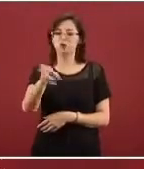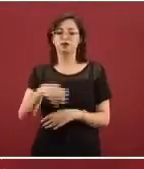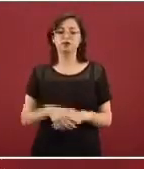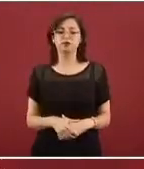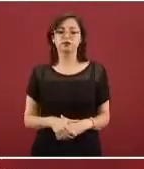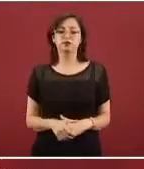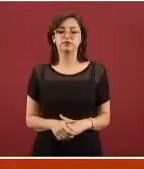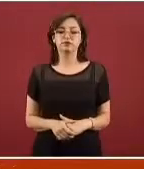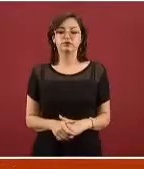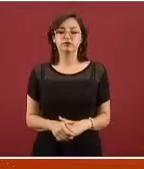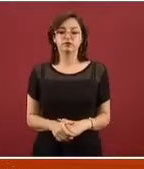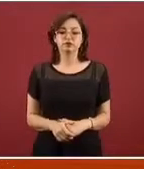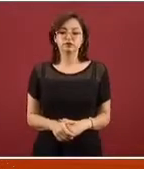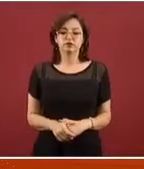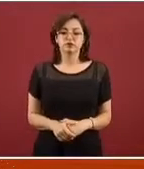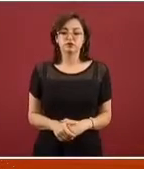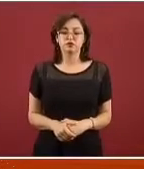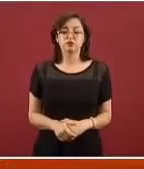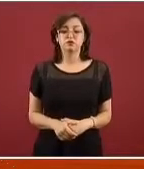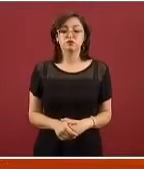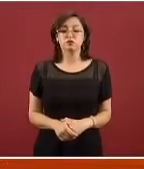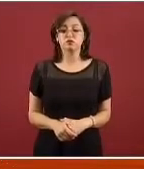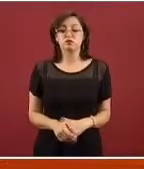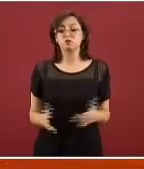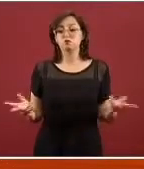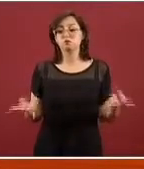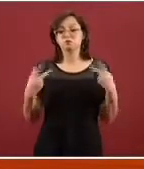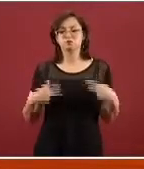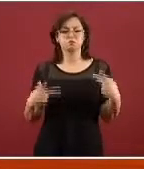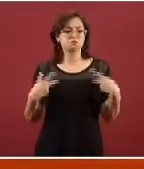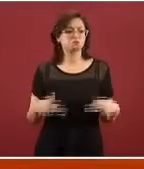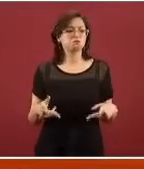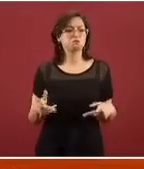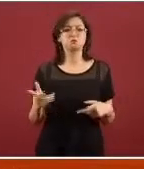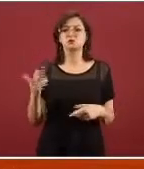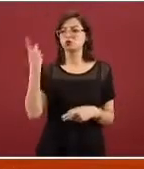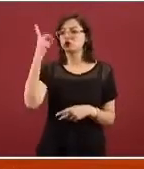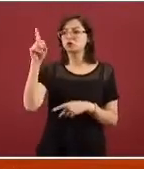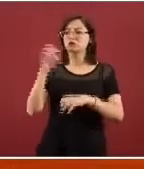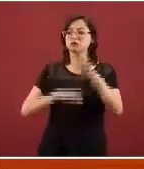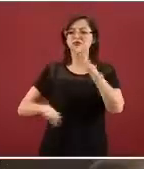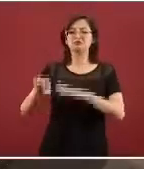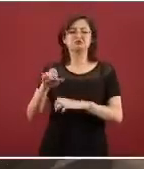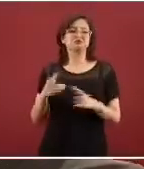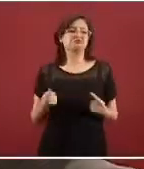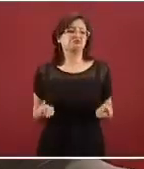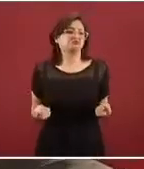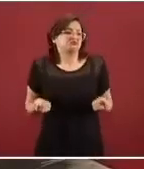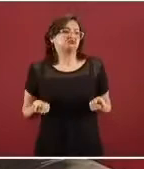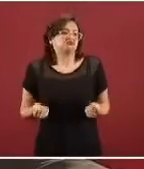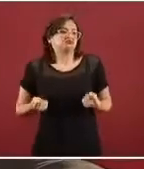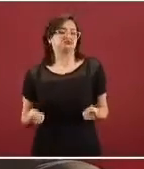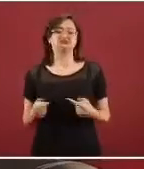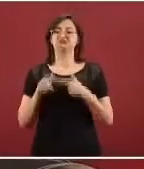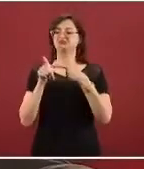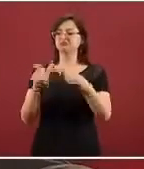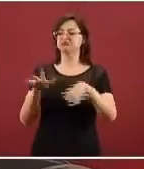oponga o abra o diga a mí no me importa? Bueno, pues habrá desde sanciones